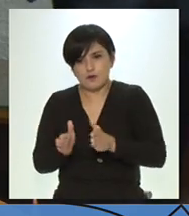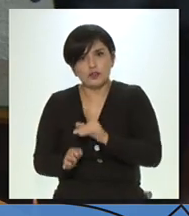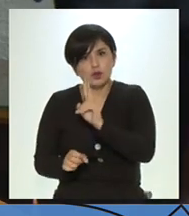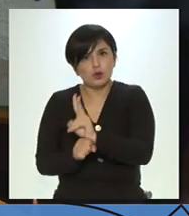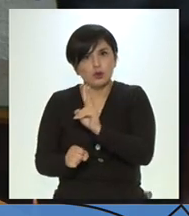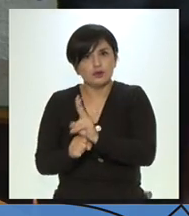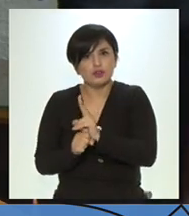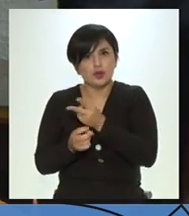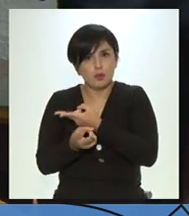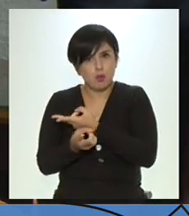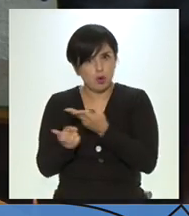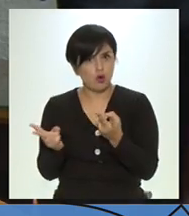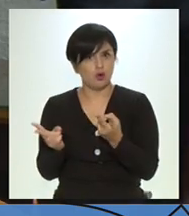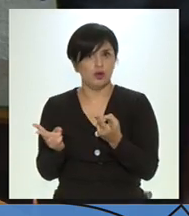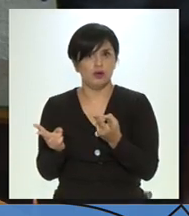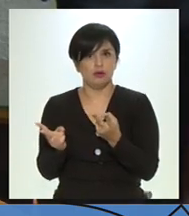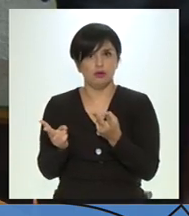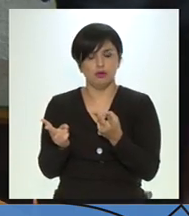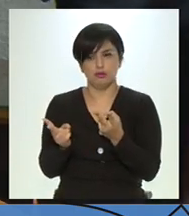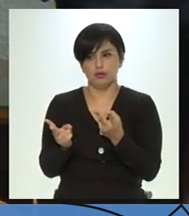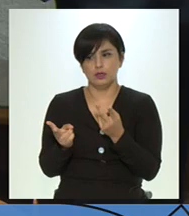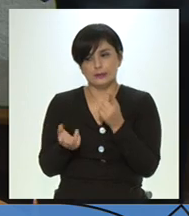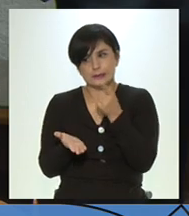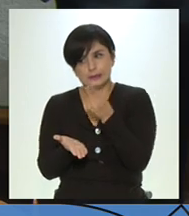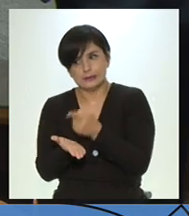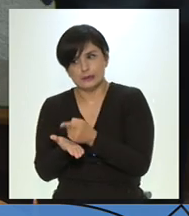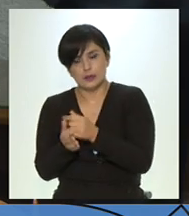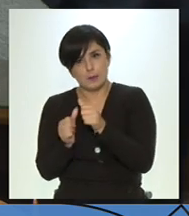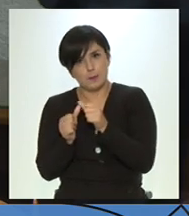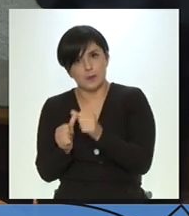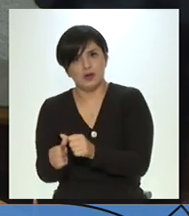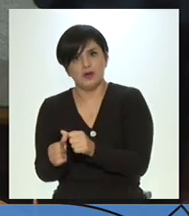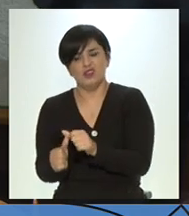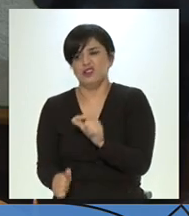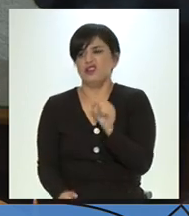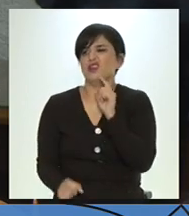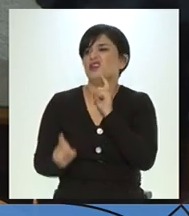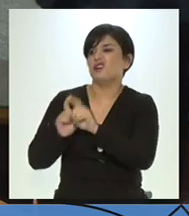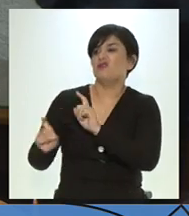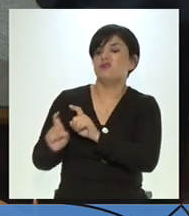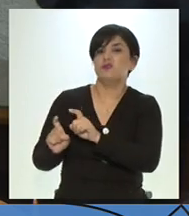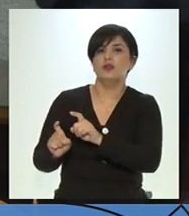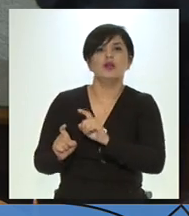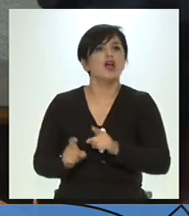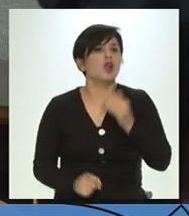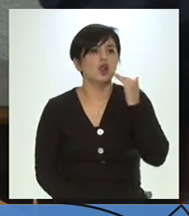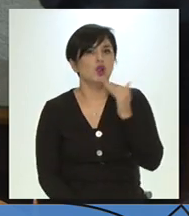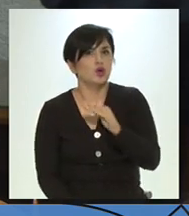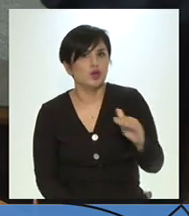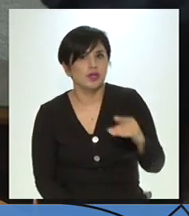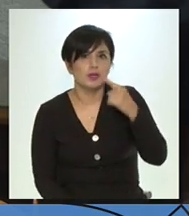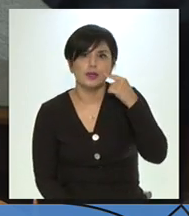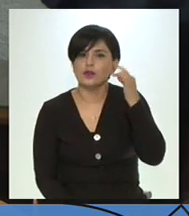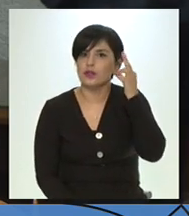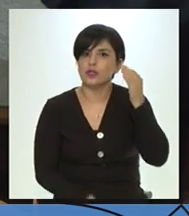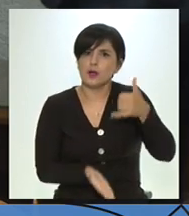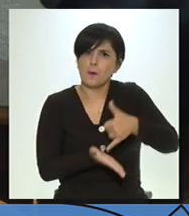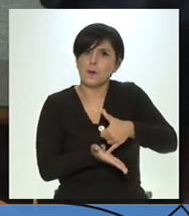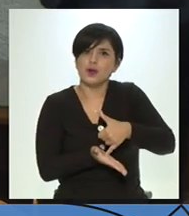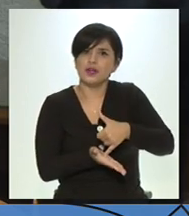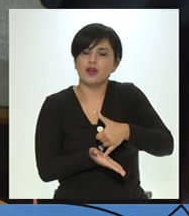público desatendidos y sometidos a un permanente descrédito nuestros niños y niñas más vulnerados